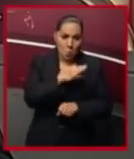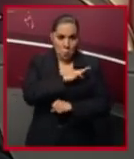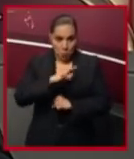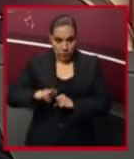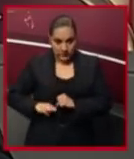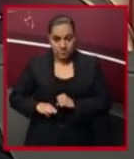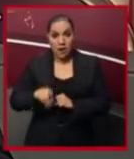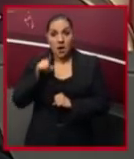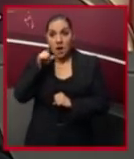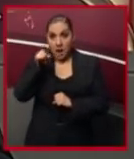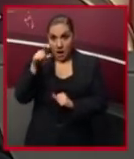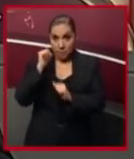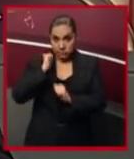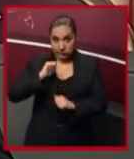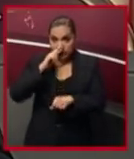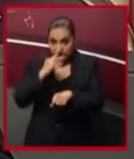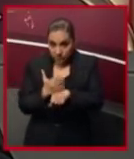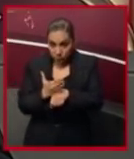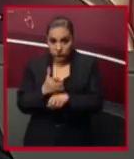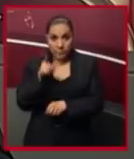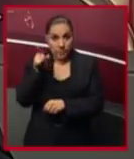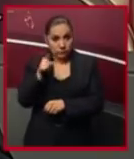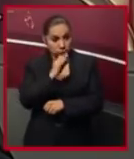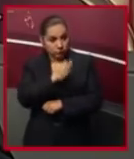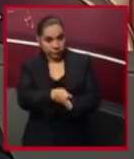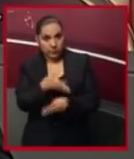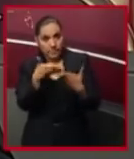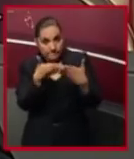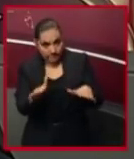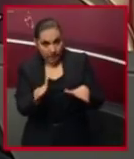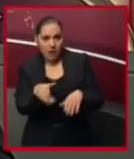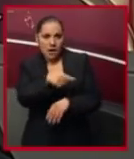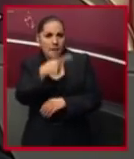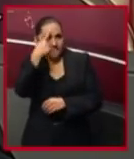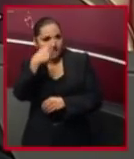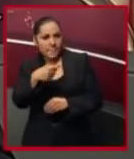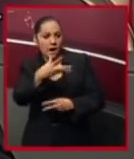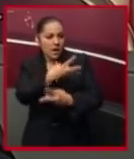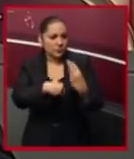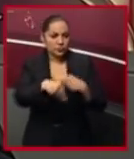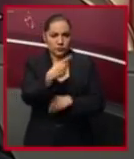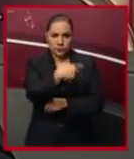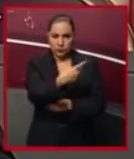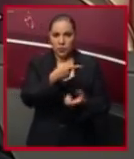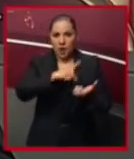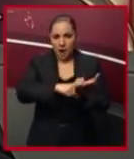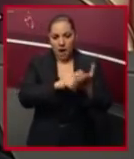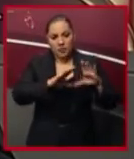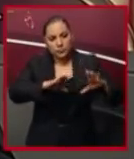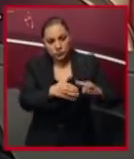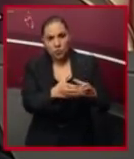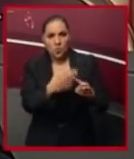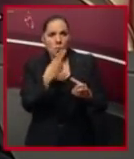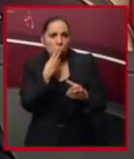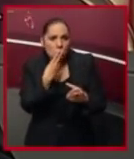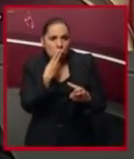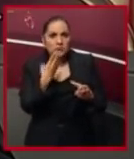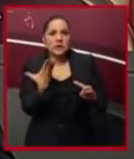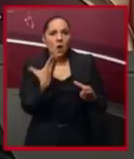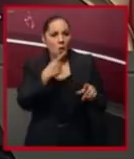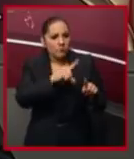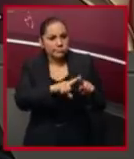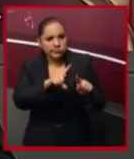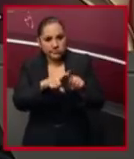o municipal que le sean asignados al ente público con la finalidad de resarcir el patrimonio público o solventar las